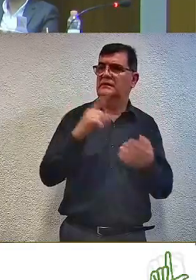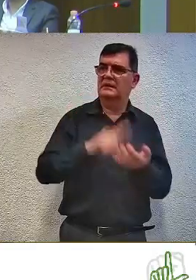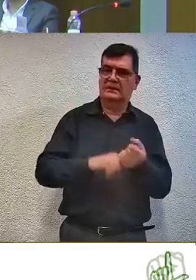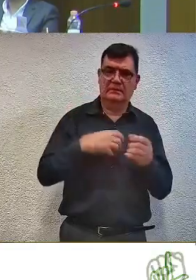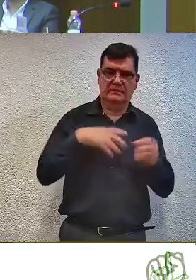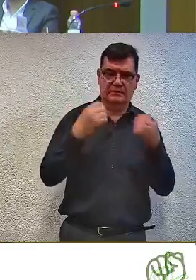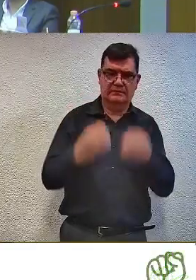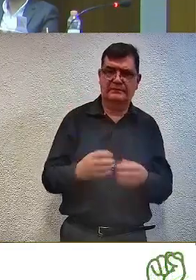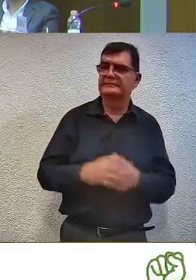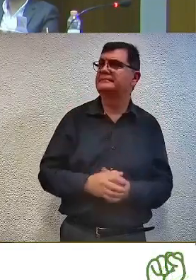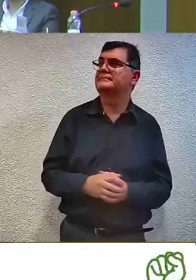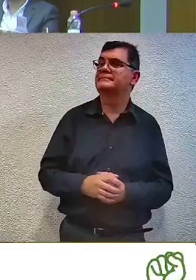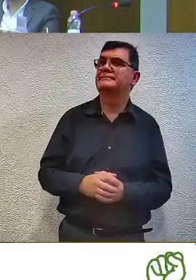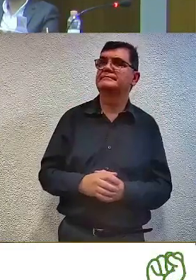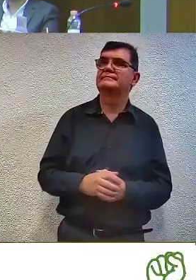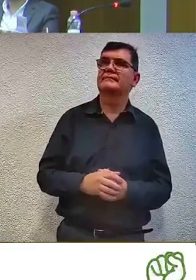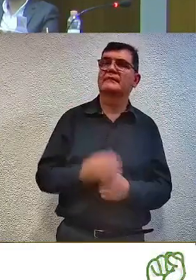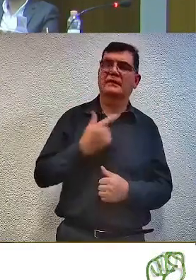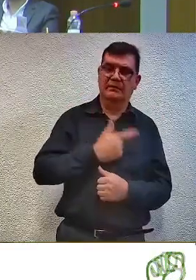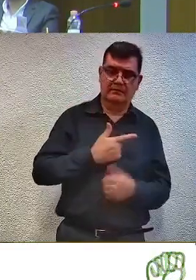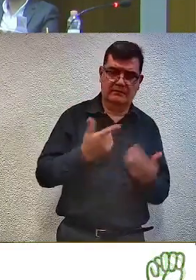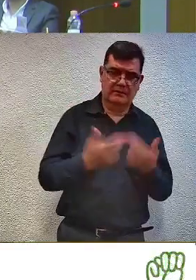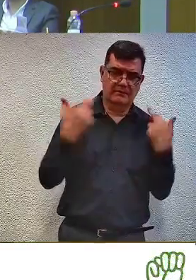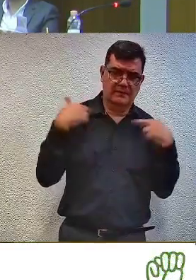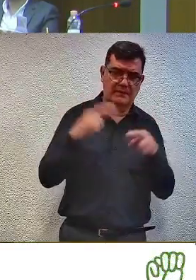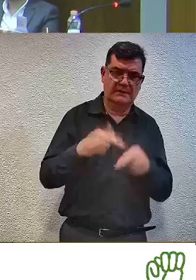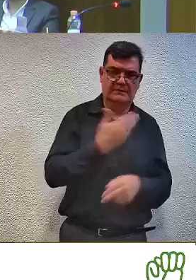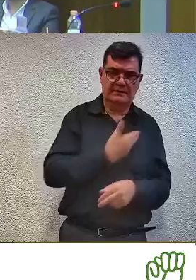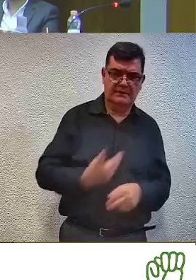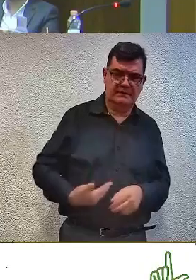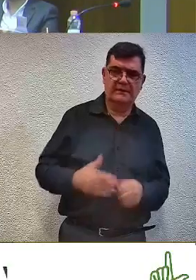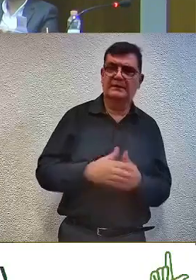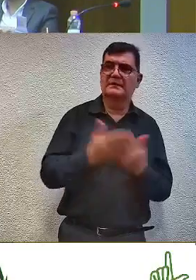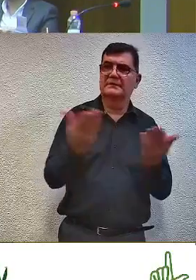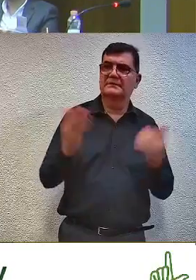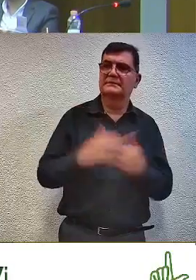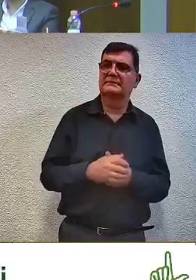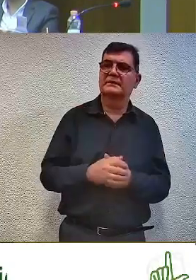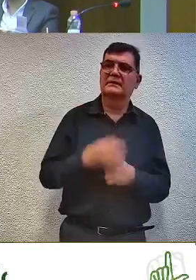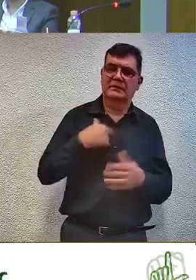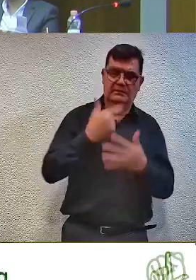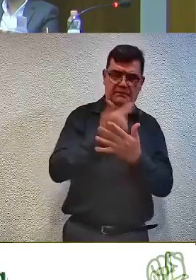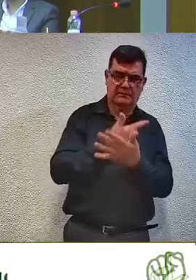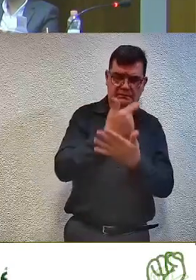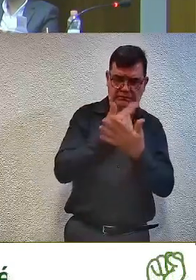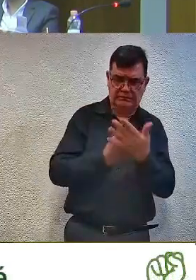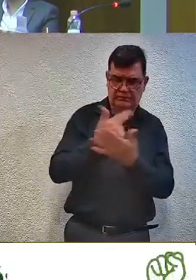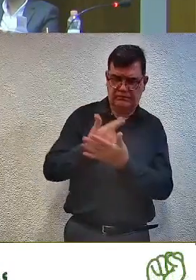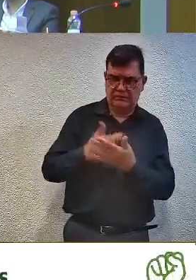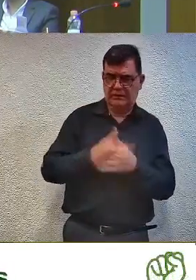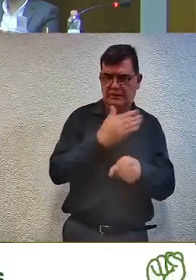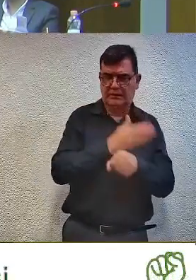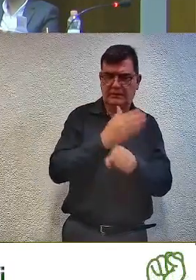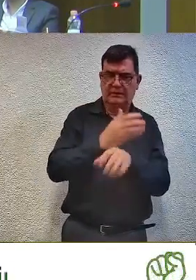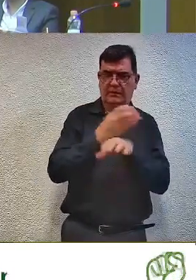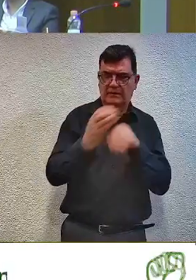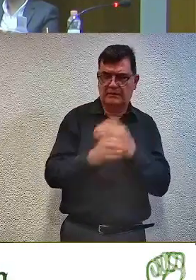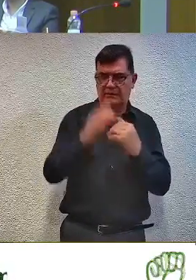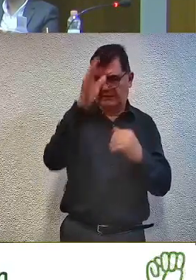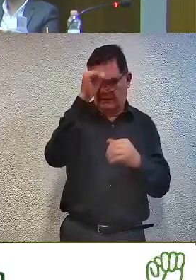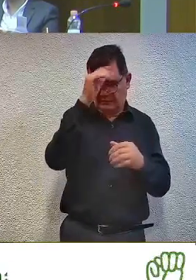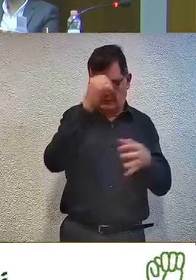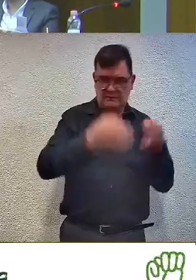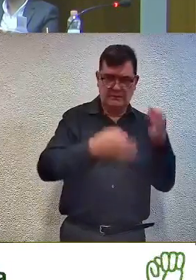ocupan. Con gusto, magistrada presidenta, magistrados. Doy cuenta con los proyectos de sentencias, convenios,